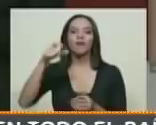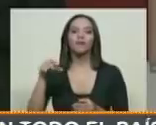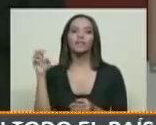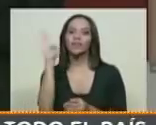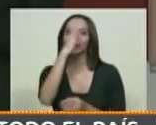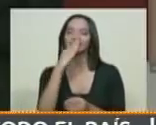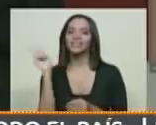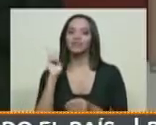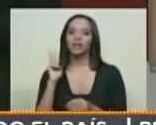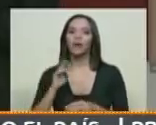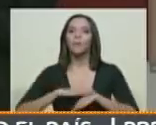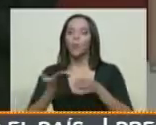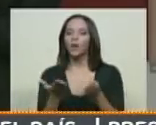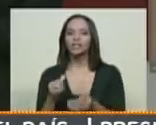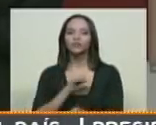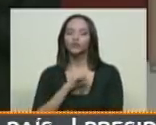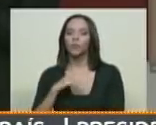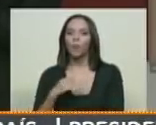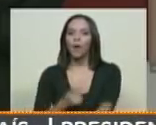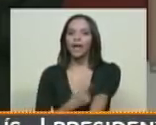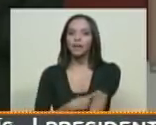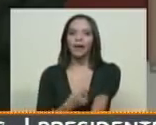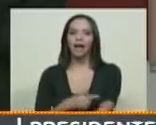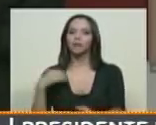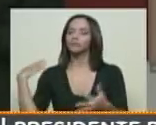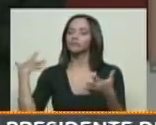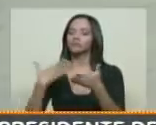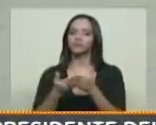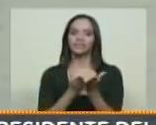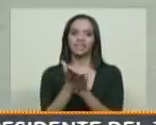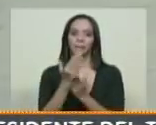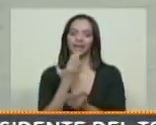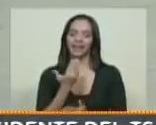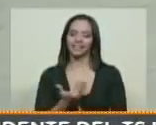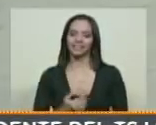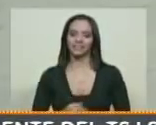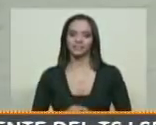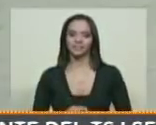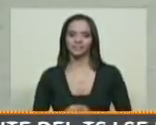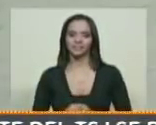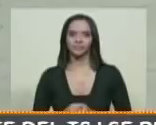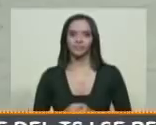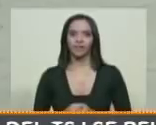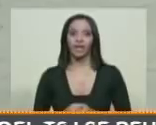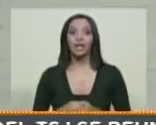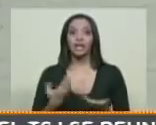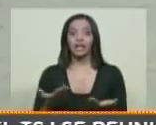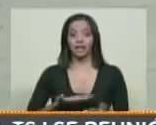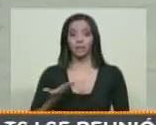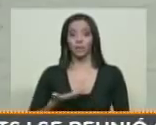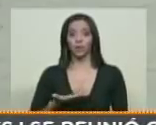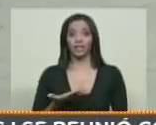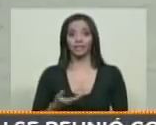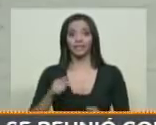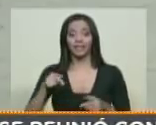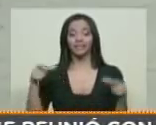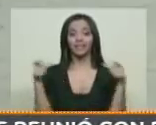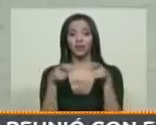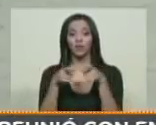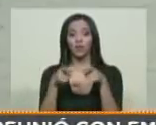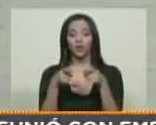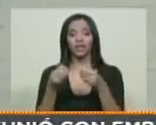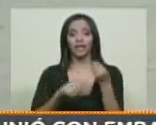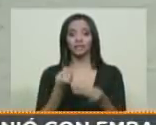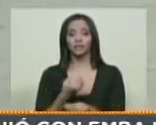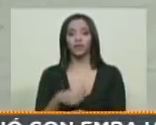pueblos hermanos desde siempre y para siempre. Muchas gracias, gobernador. Importante esta reunión que ha sostenido el jefe de Estado